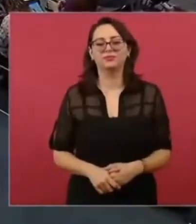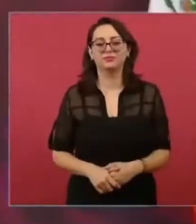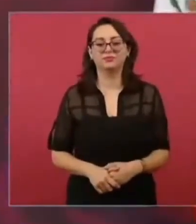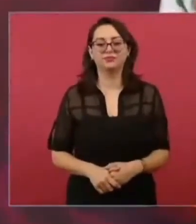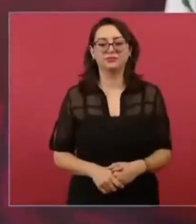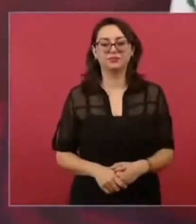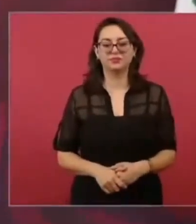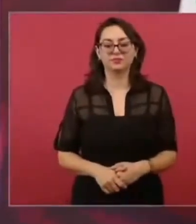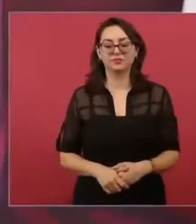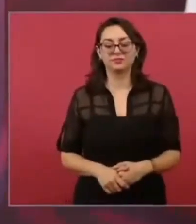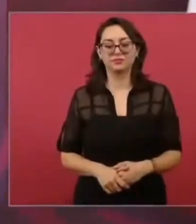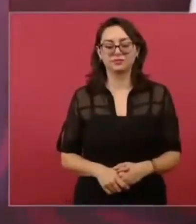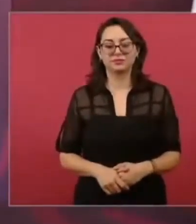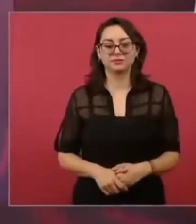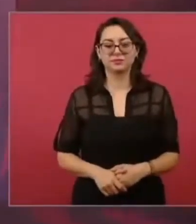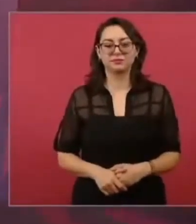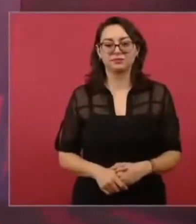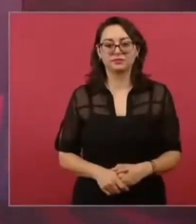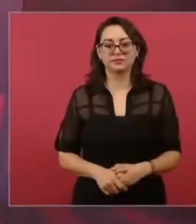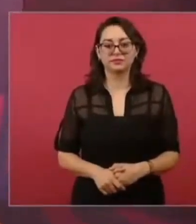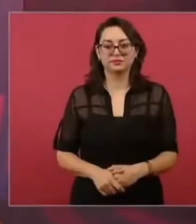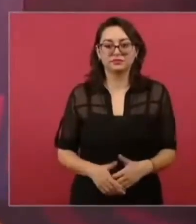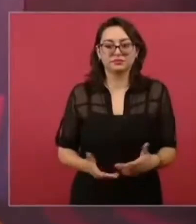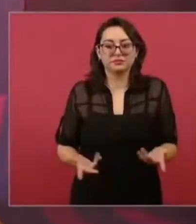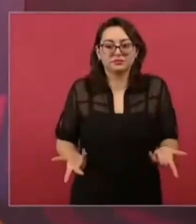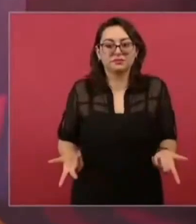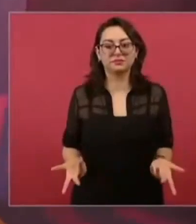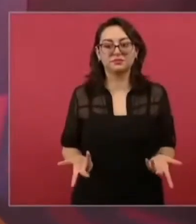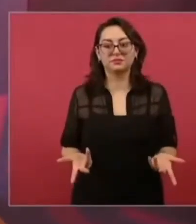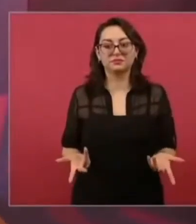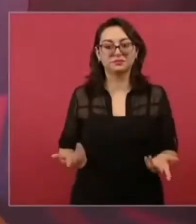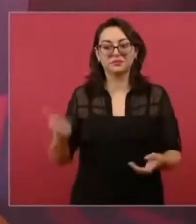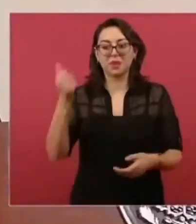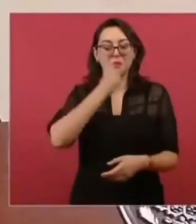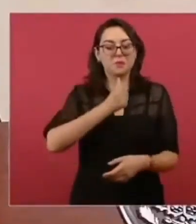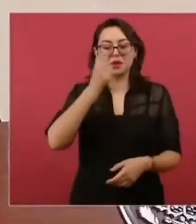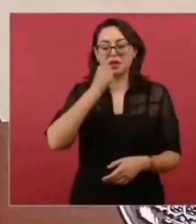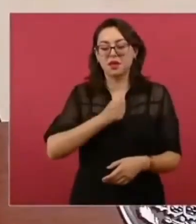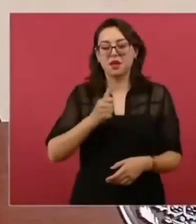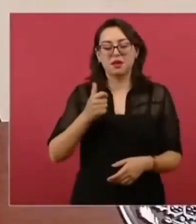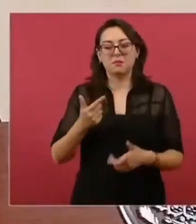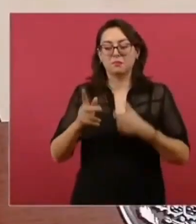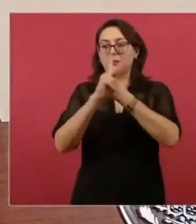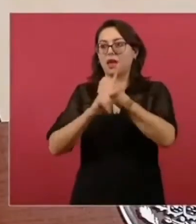¿Cómo se hace en el trópico?